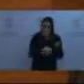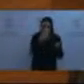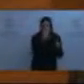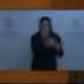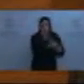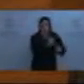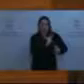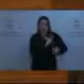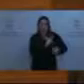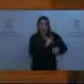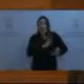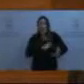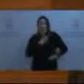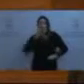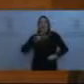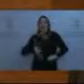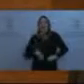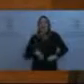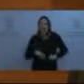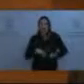a reconocer que existía esa